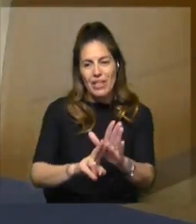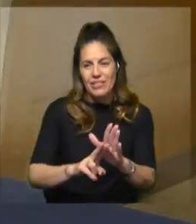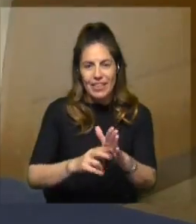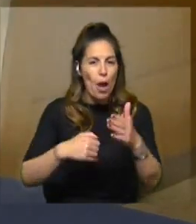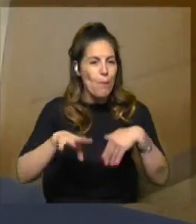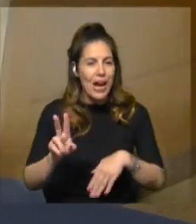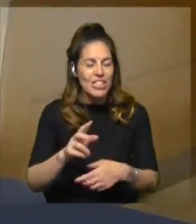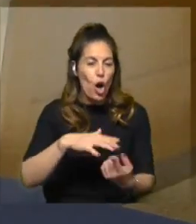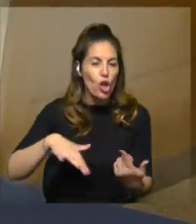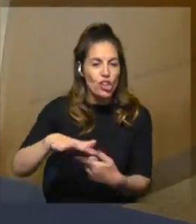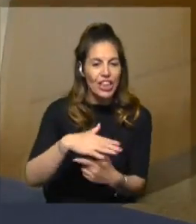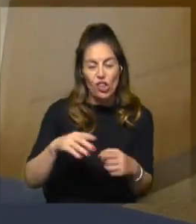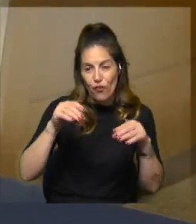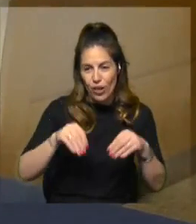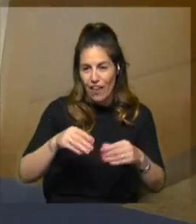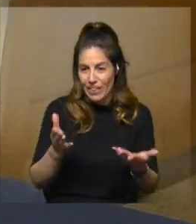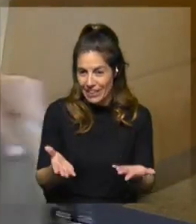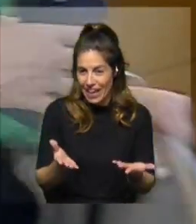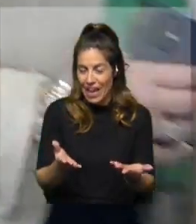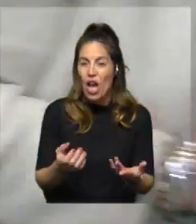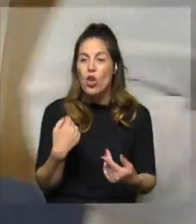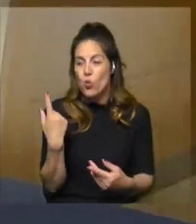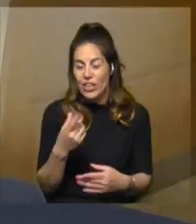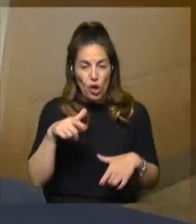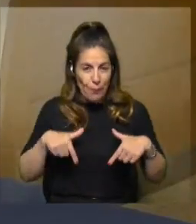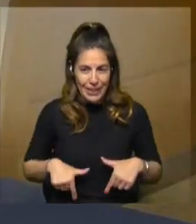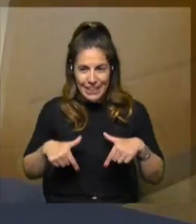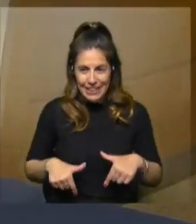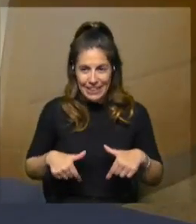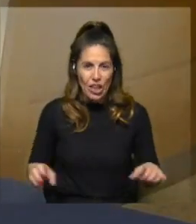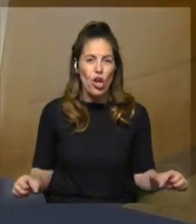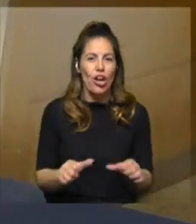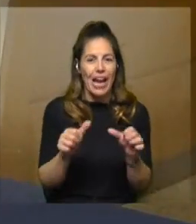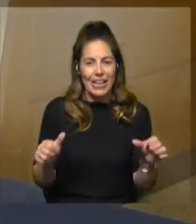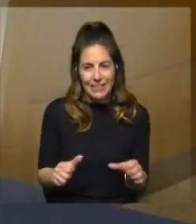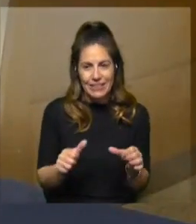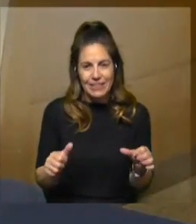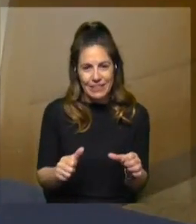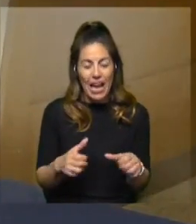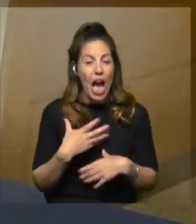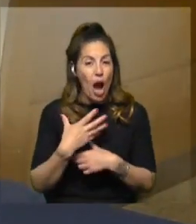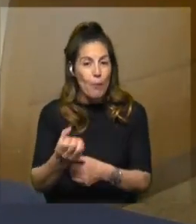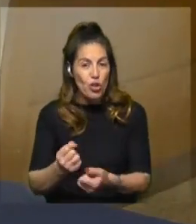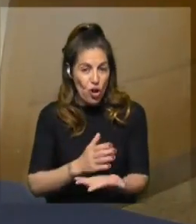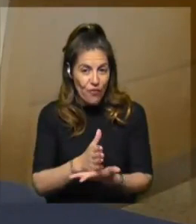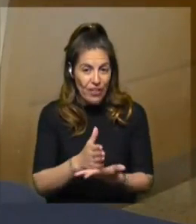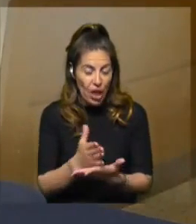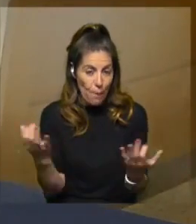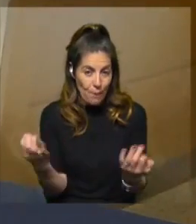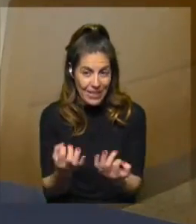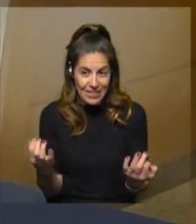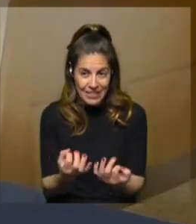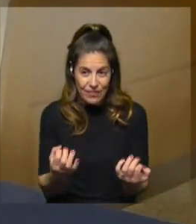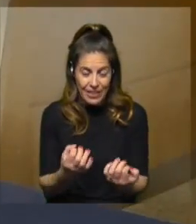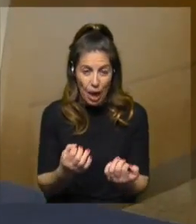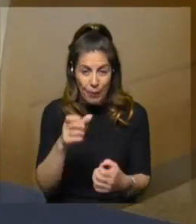mayor contexto de vulnerabilidad. En ese sentido, nuestro ministerio realiza no solamente el apoyo de prestaciones específicas para